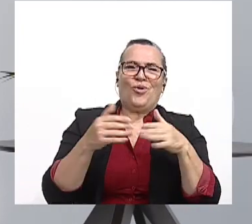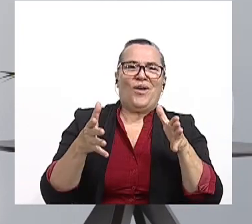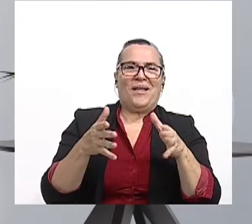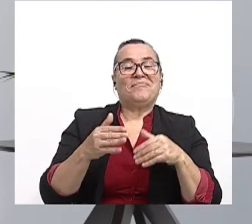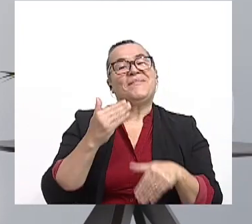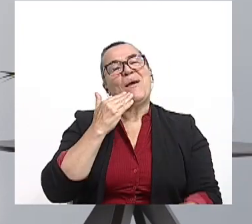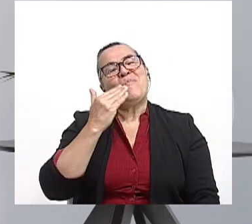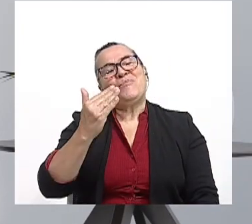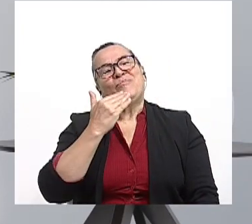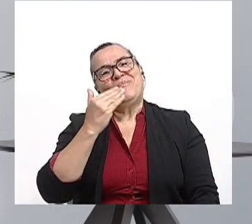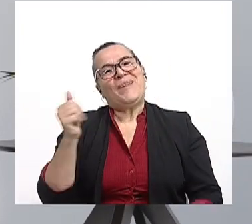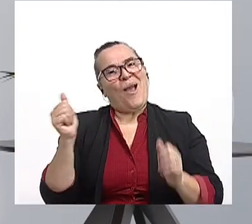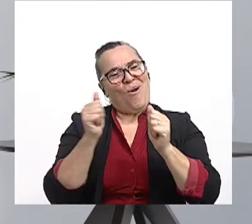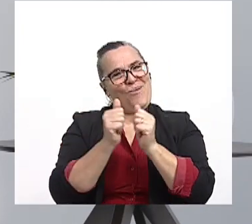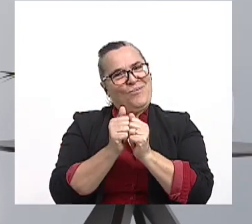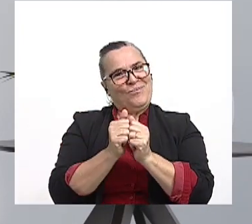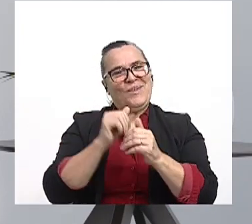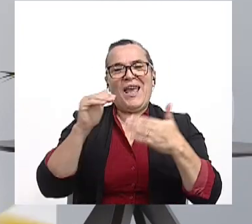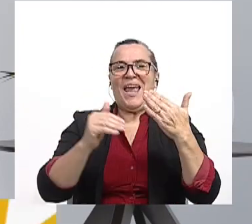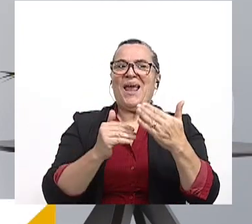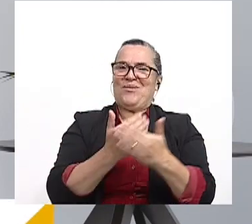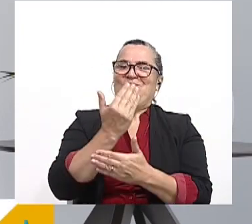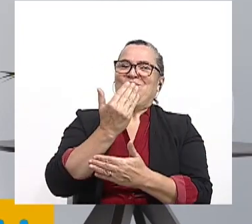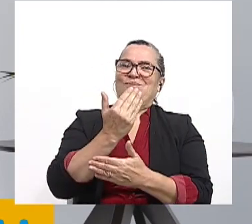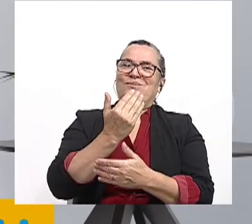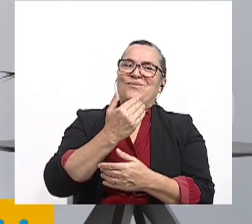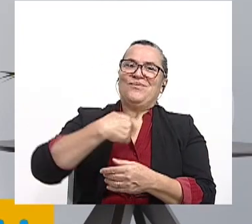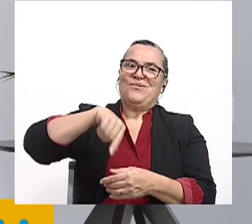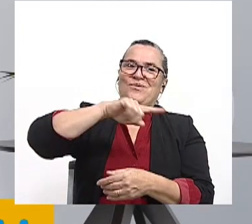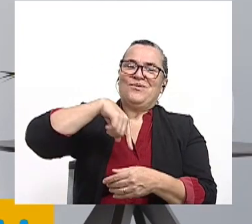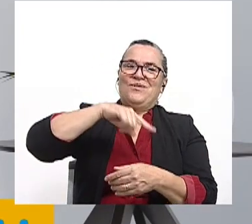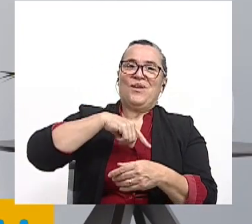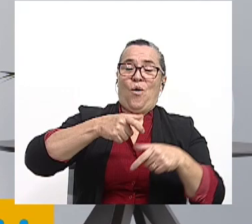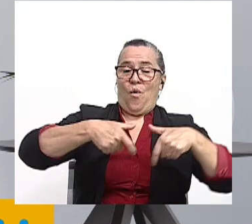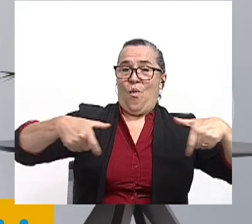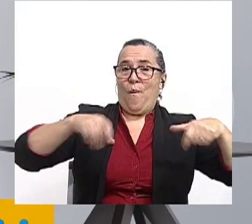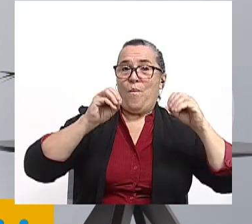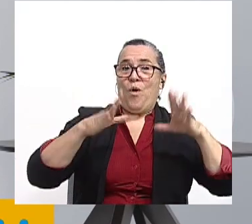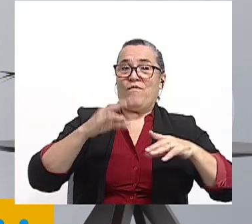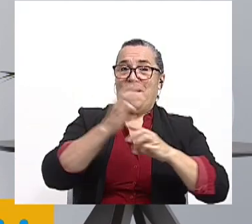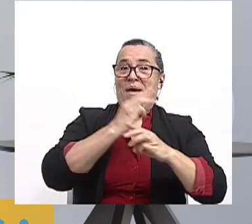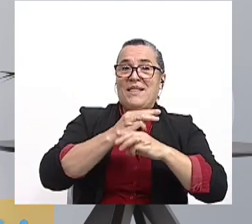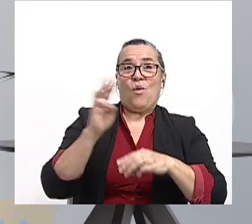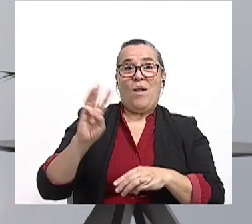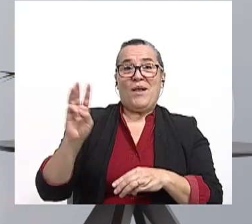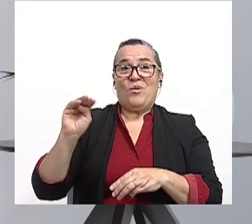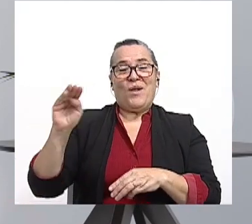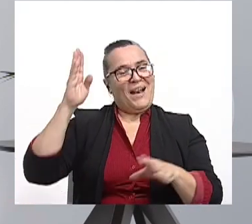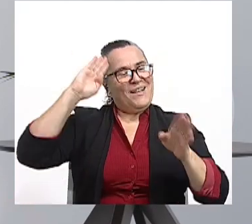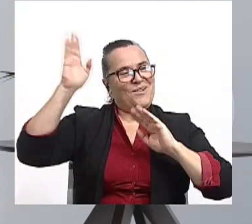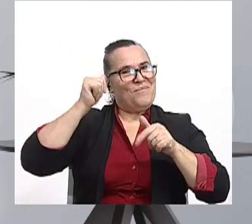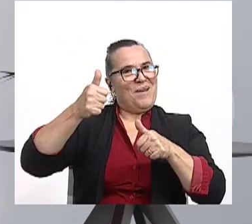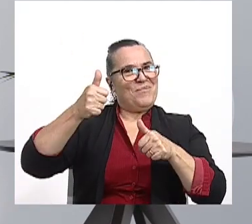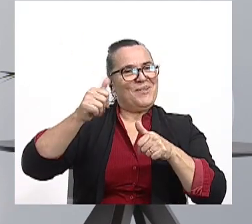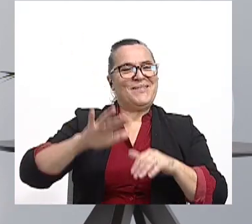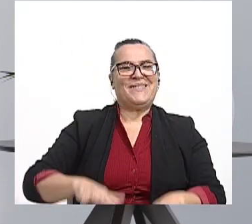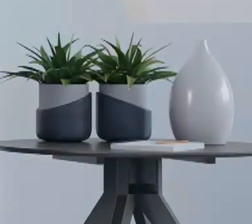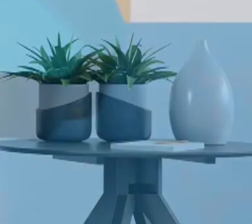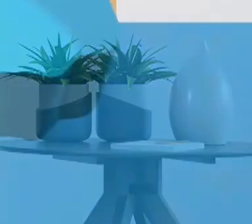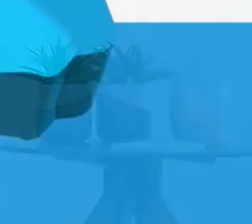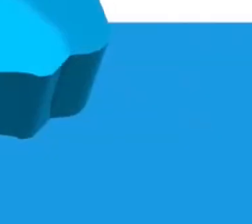Muchas gracias por acompañarnos en nuestra clase del día de hoy. Soy Gualberto Morales, su profe de mate. Nos vemos, que Dios les bendiga. Chao, chao.